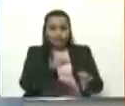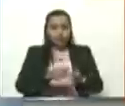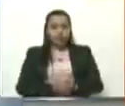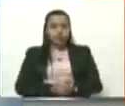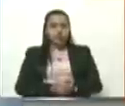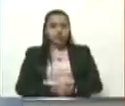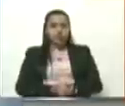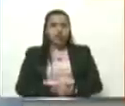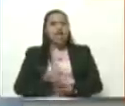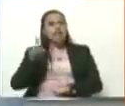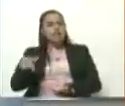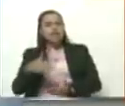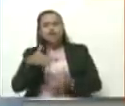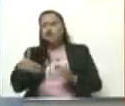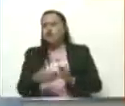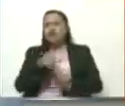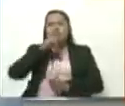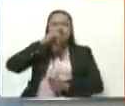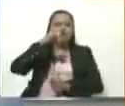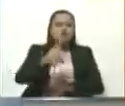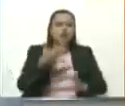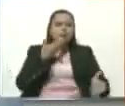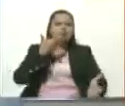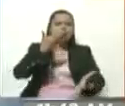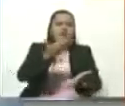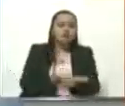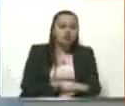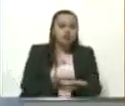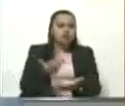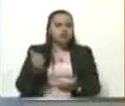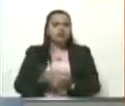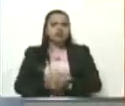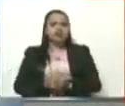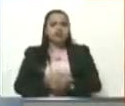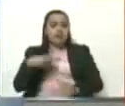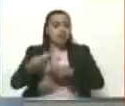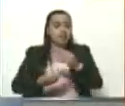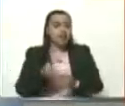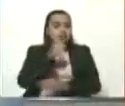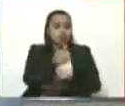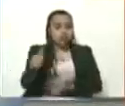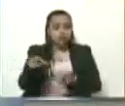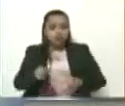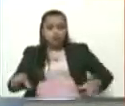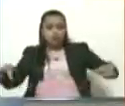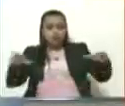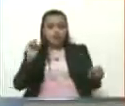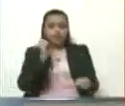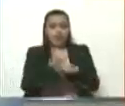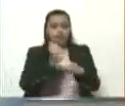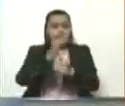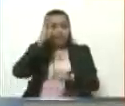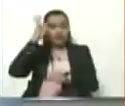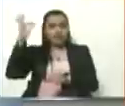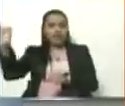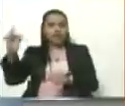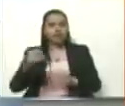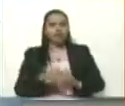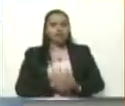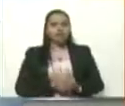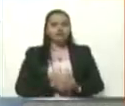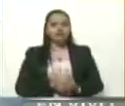las peticiones las solicitudes que se hagan en cada uno de los despachos fiscales con lo tanto